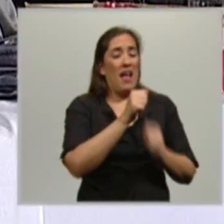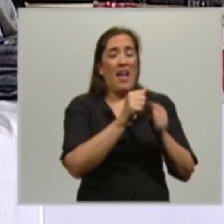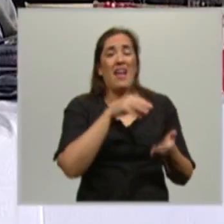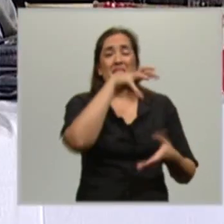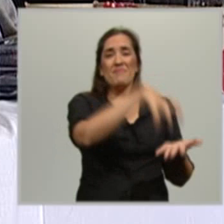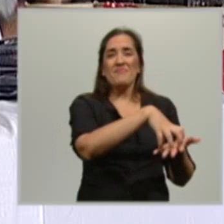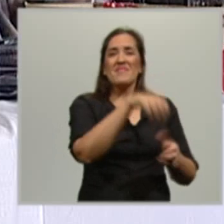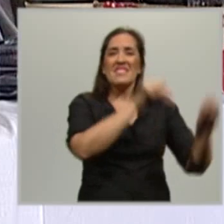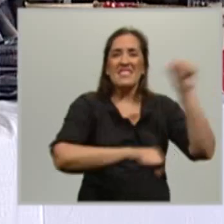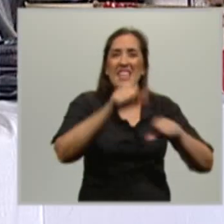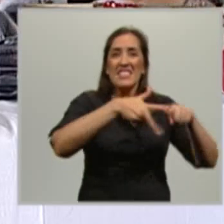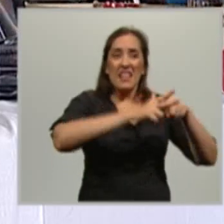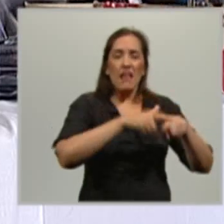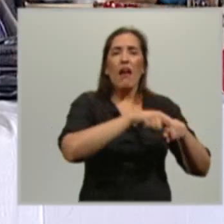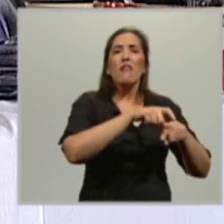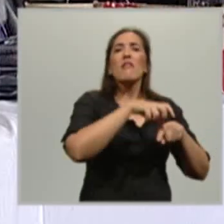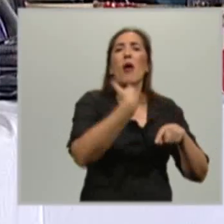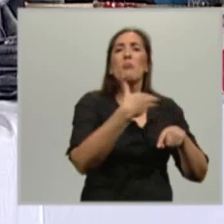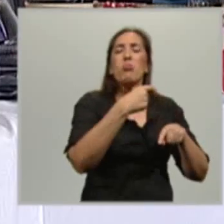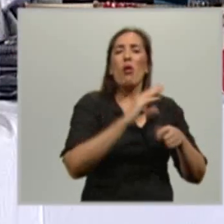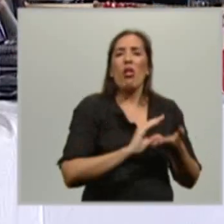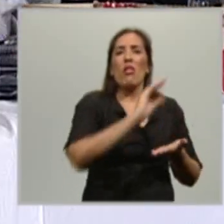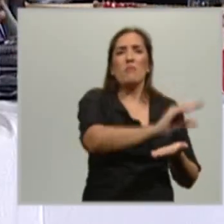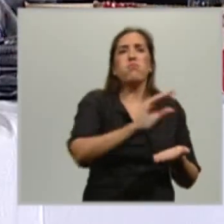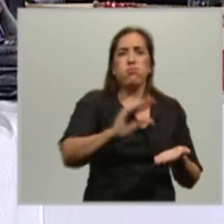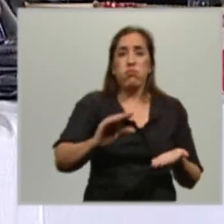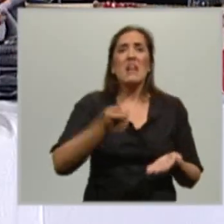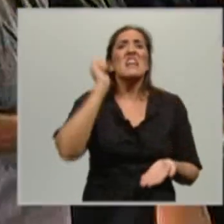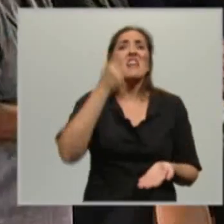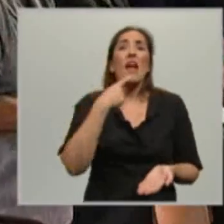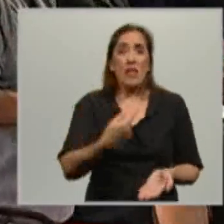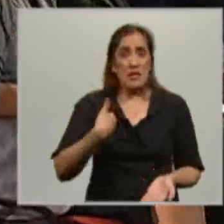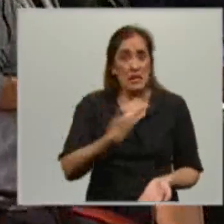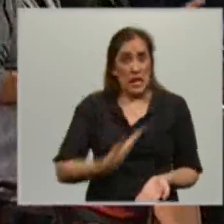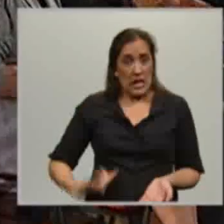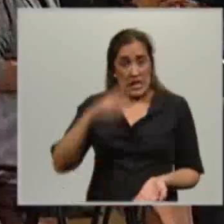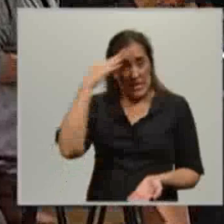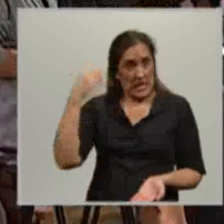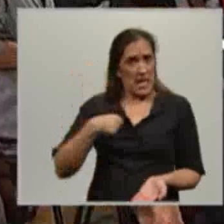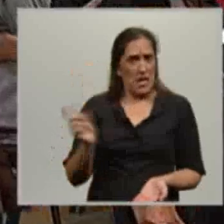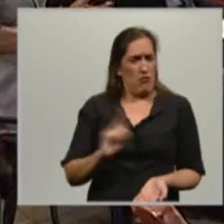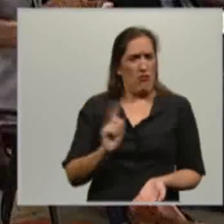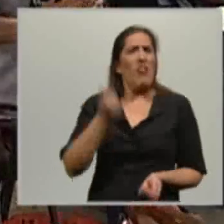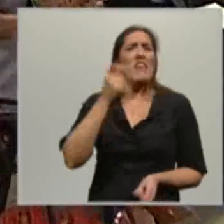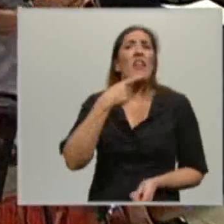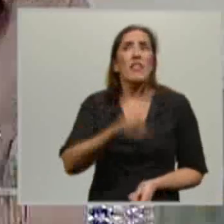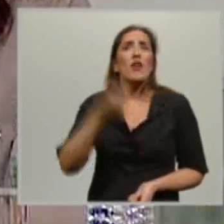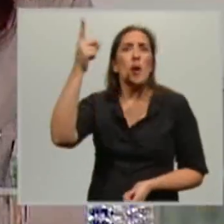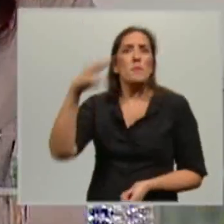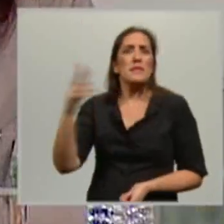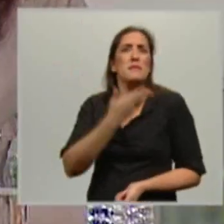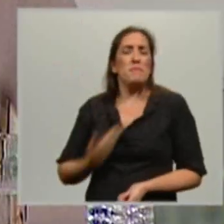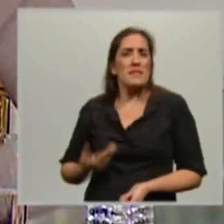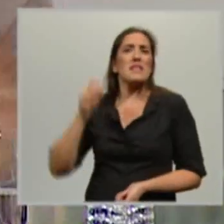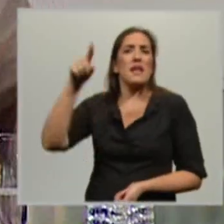de Kirchner, ni nadie del relato. Lo dice el vicepresidente de Max Planck, que además es